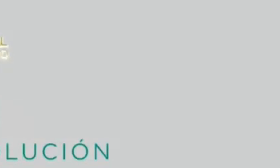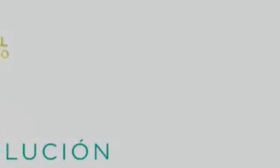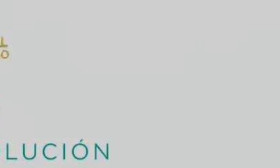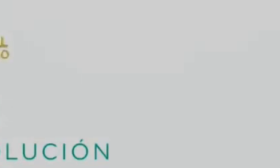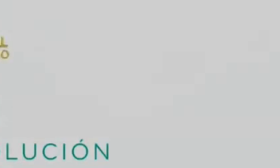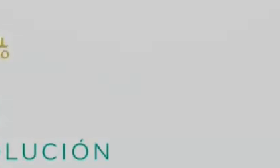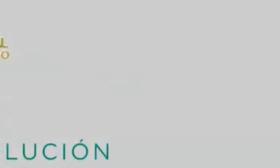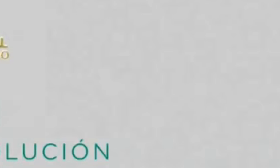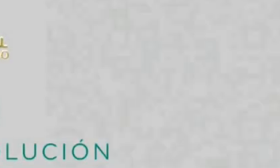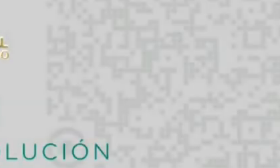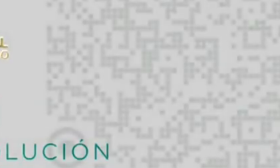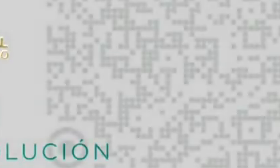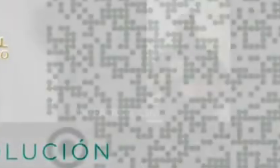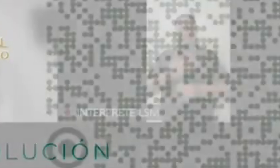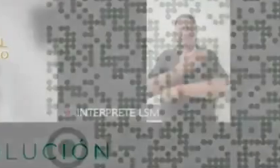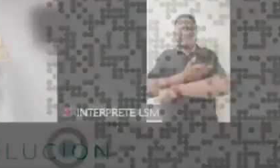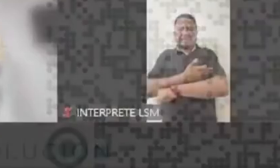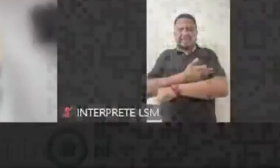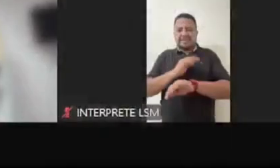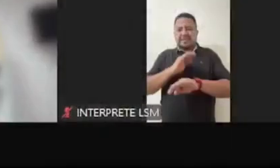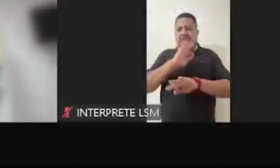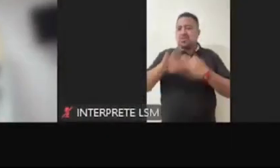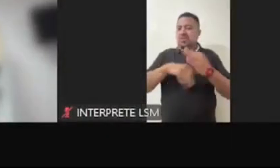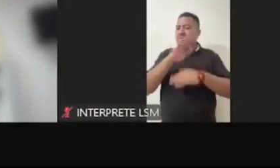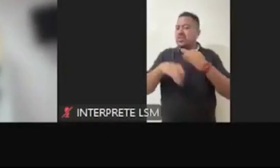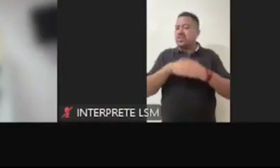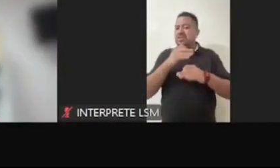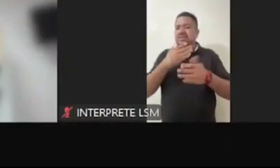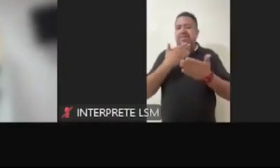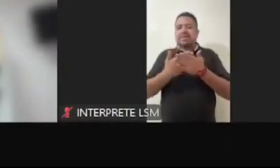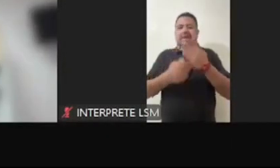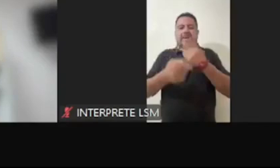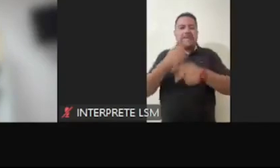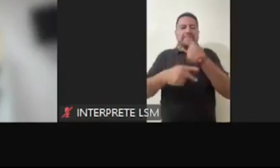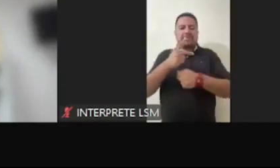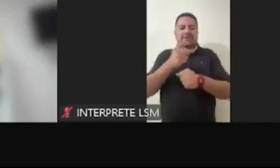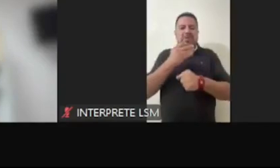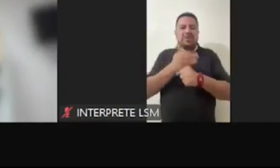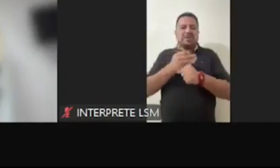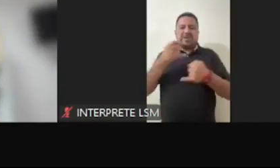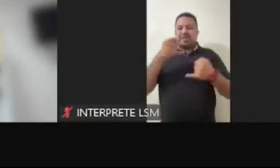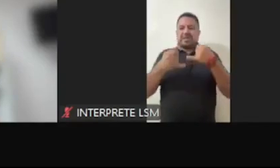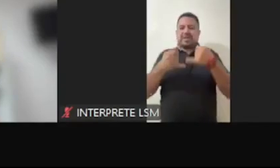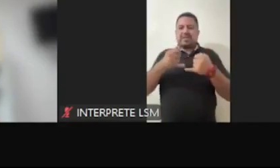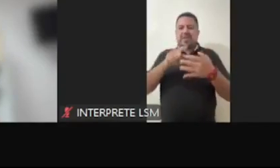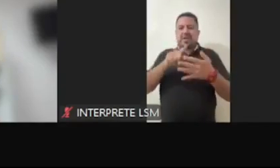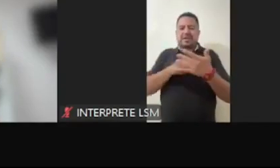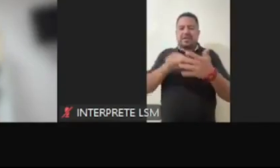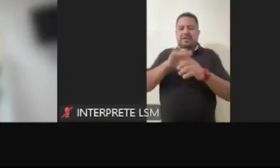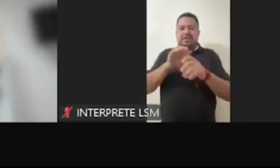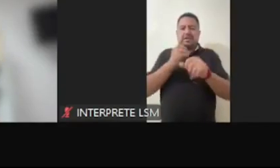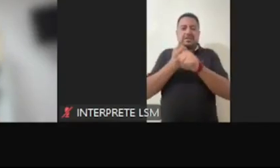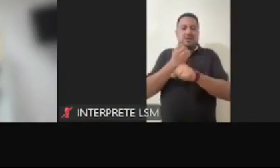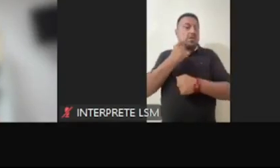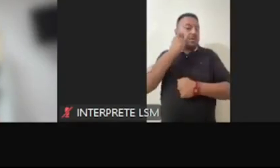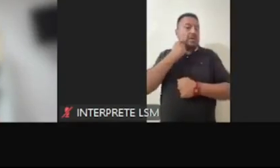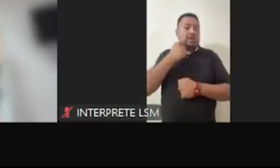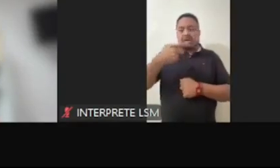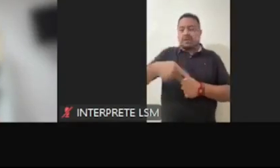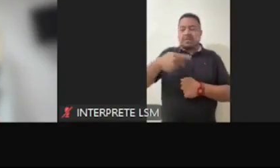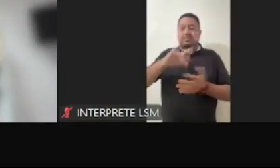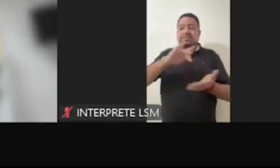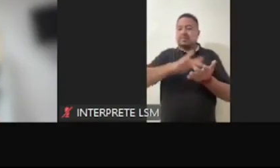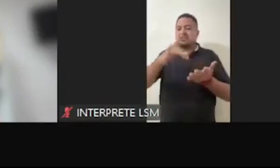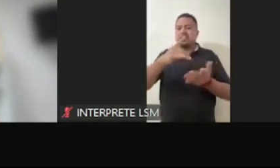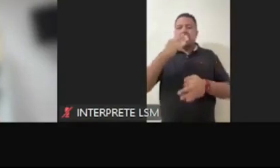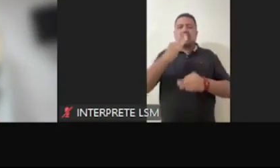Muy buenas tardes sean todas y todos Bienvenidos a esta sesión de resolución del tribunal electoral del Estado de Guerrero agradezco a